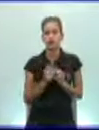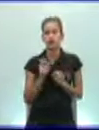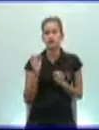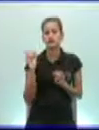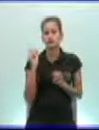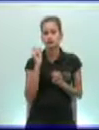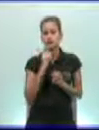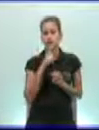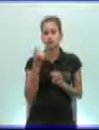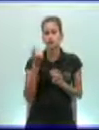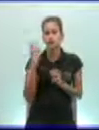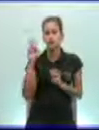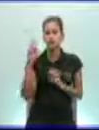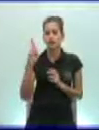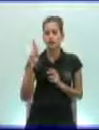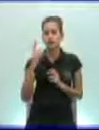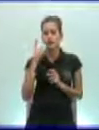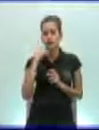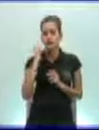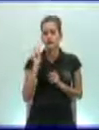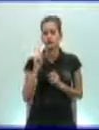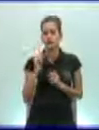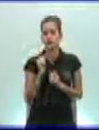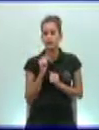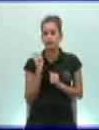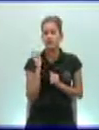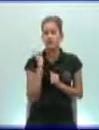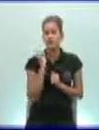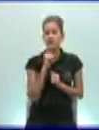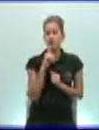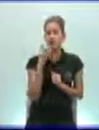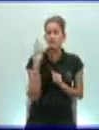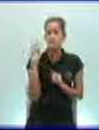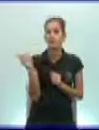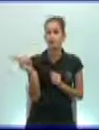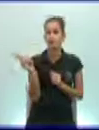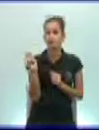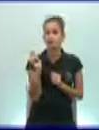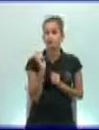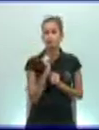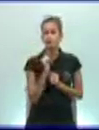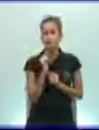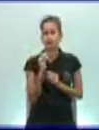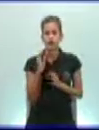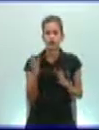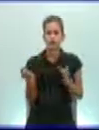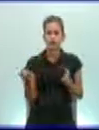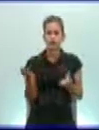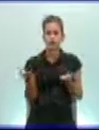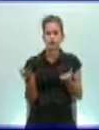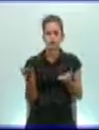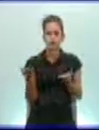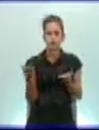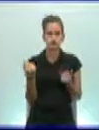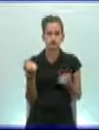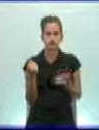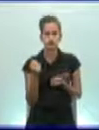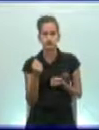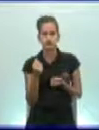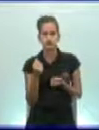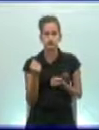que nos queda hasta la P. Cuando comparamos con el verbo escapar conjugado, fíjense que